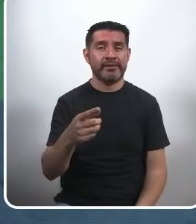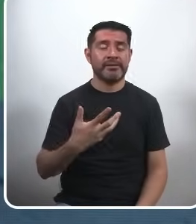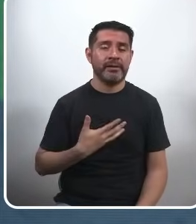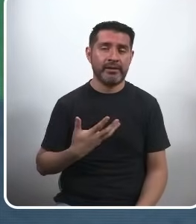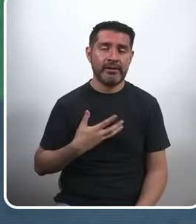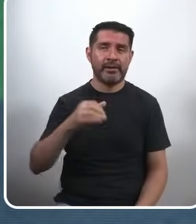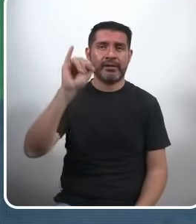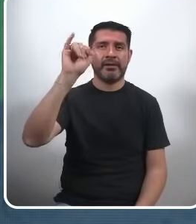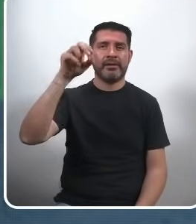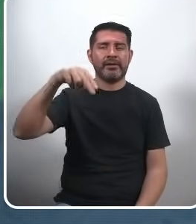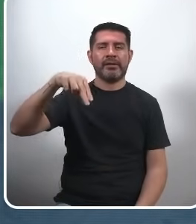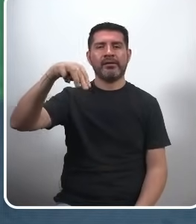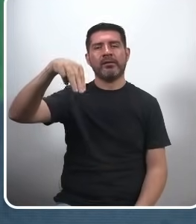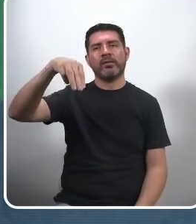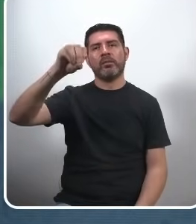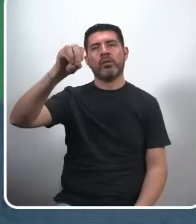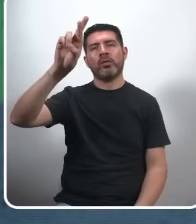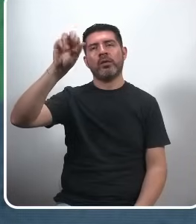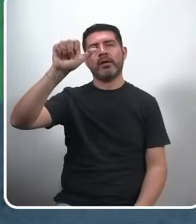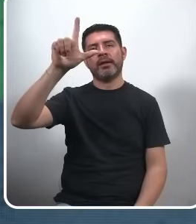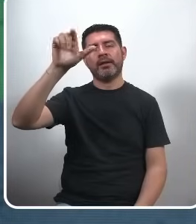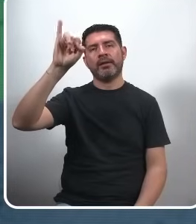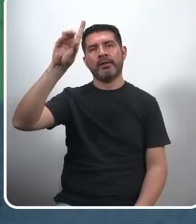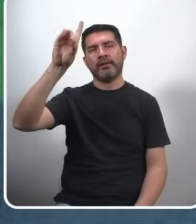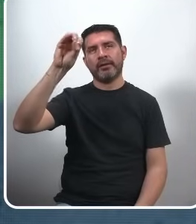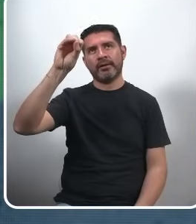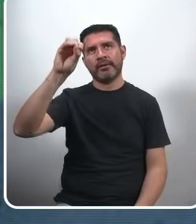problemas con Dios, con mi familia, con todo,